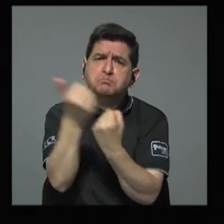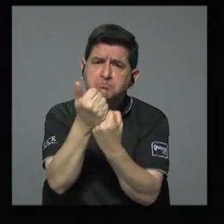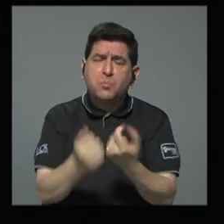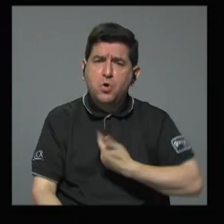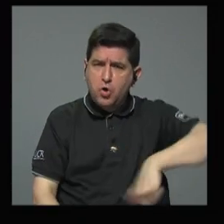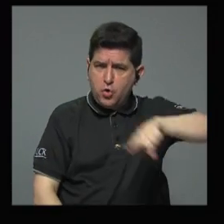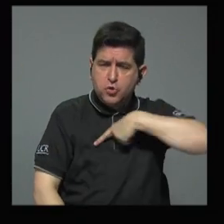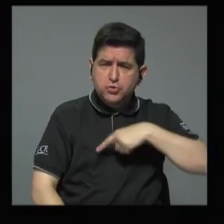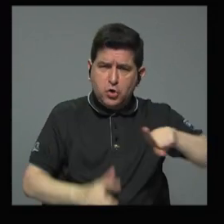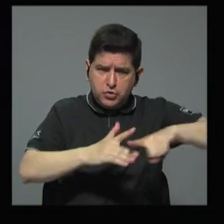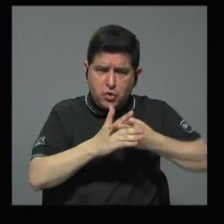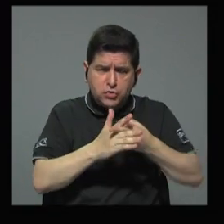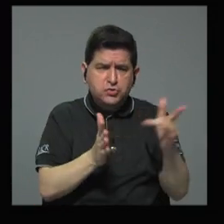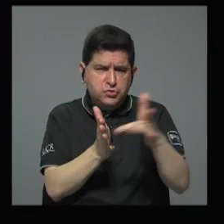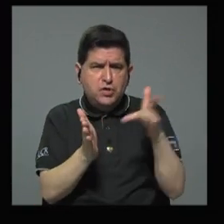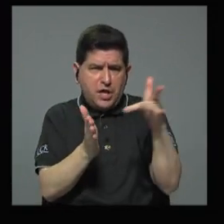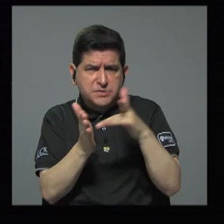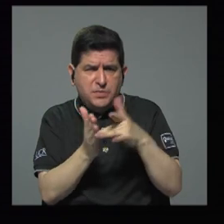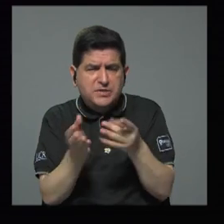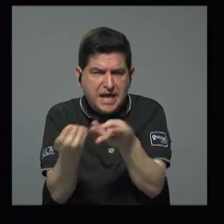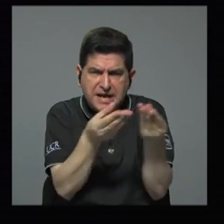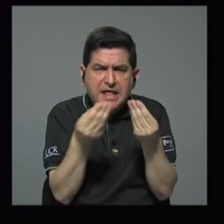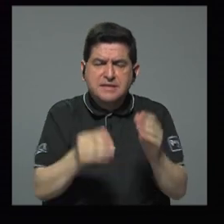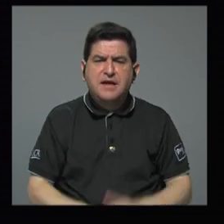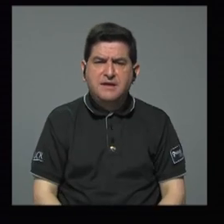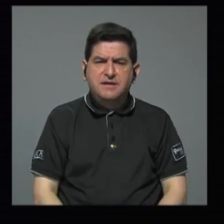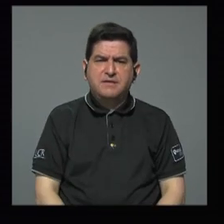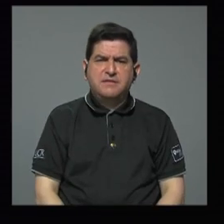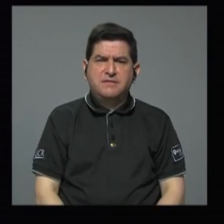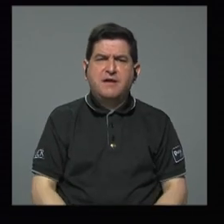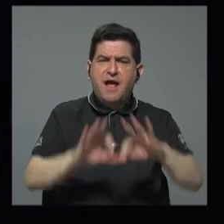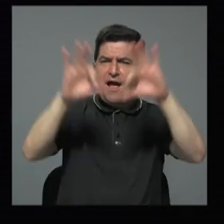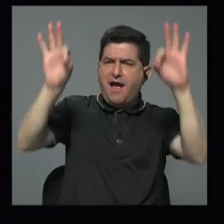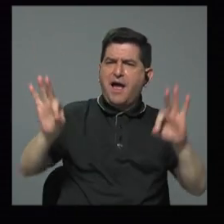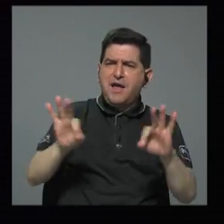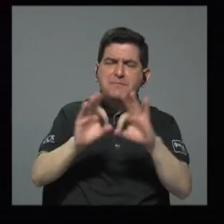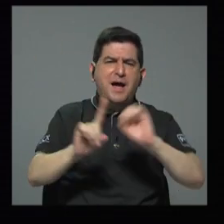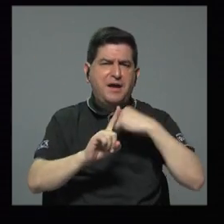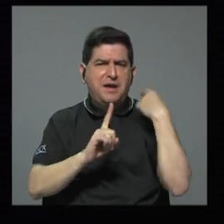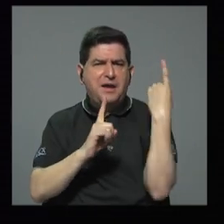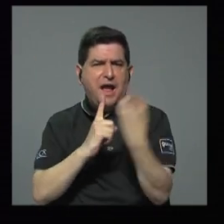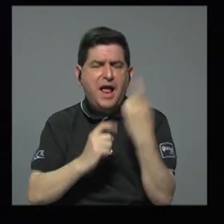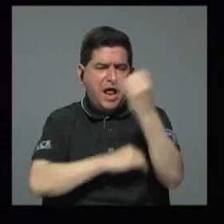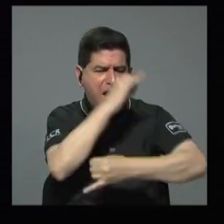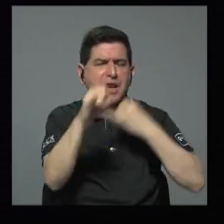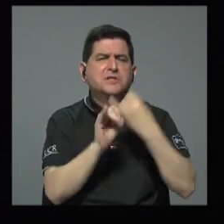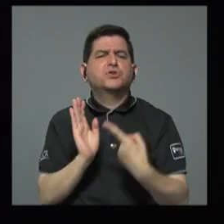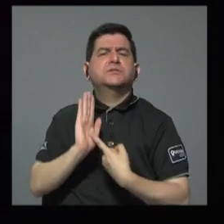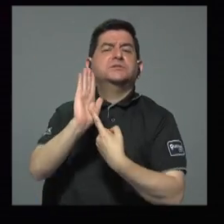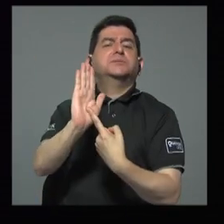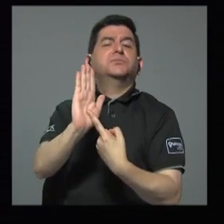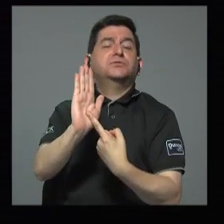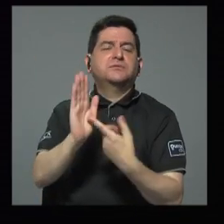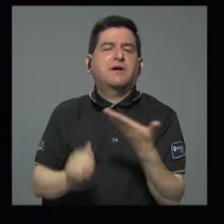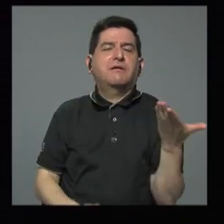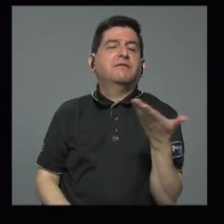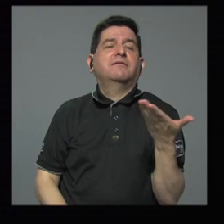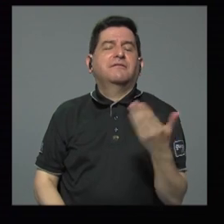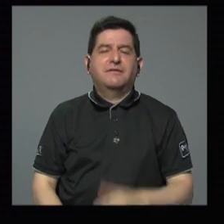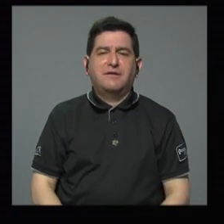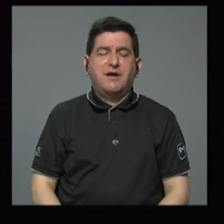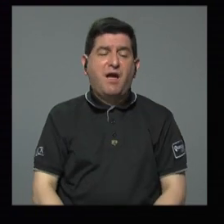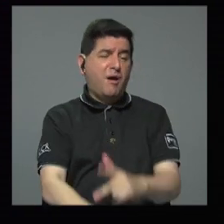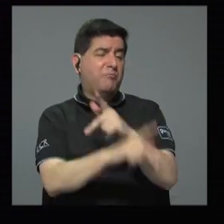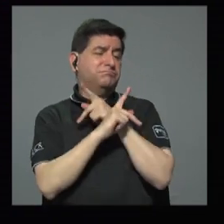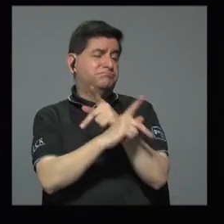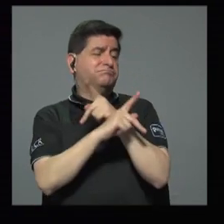que nosotros empecemos a explotar nuestras tierras. Sabiendo que damos una imagen ante la sociedad internacional de